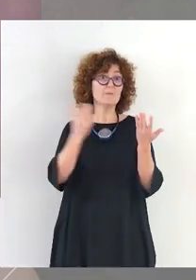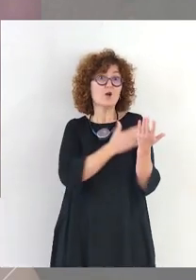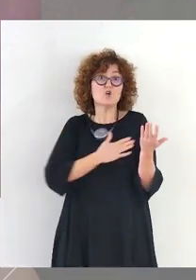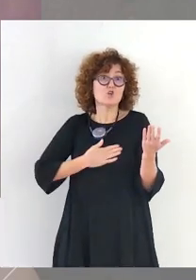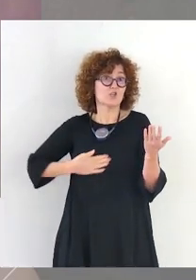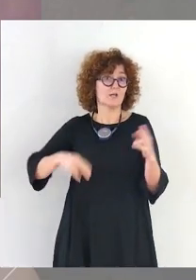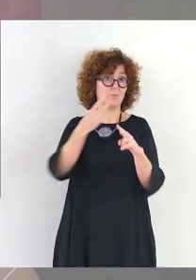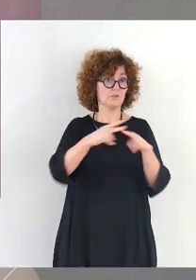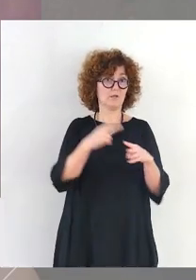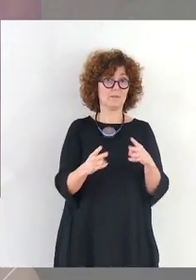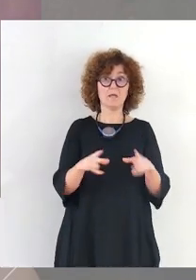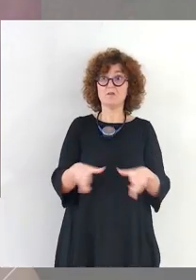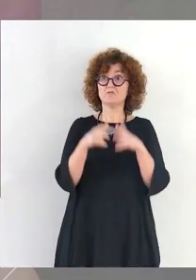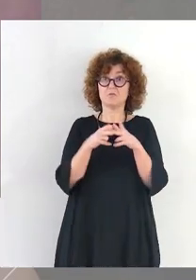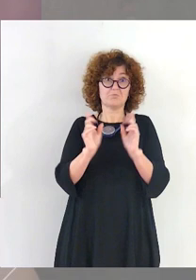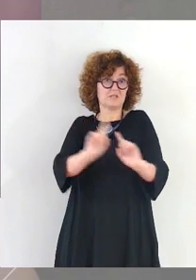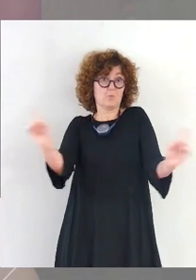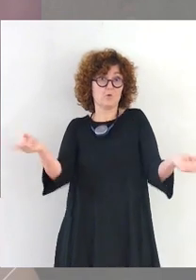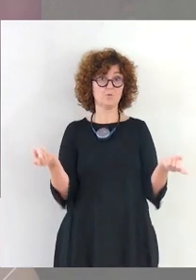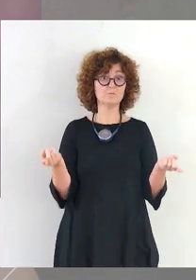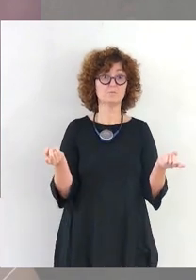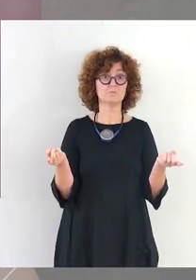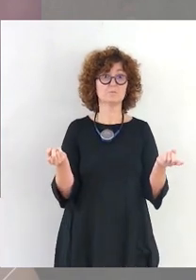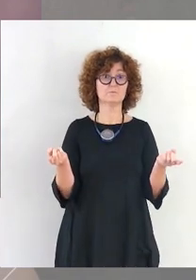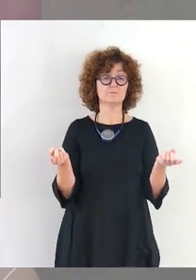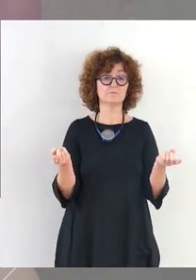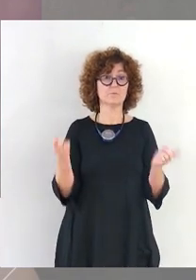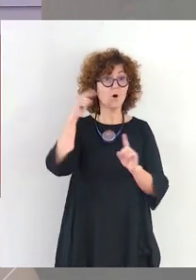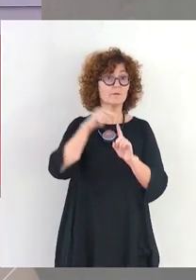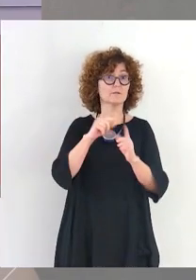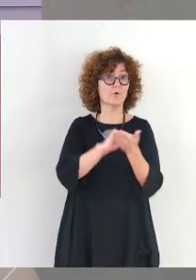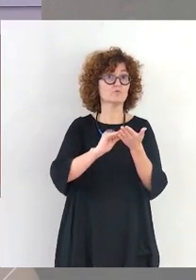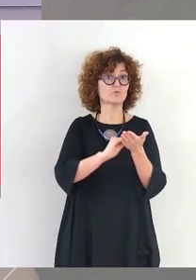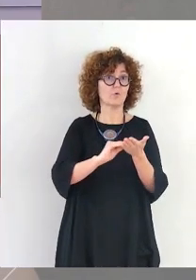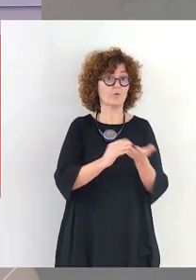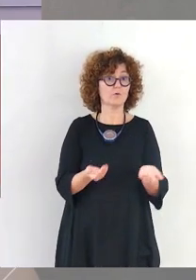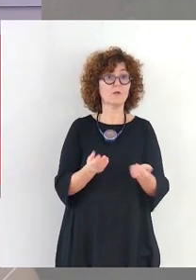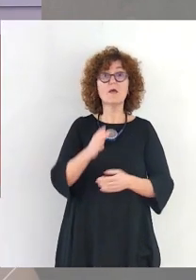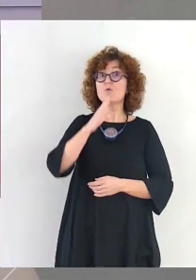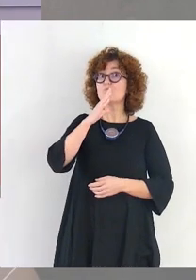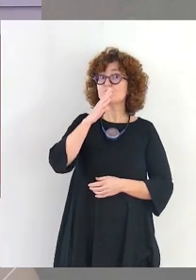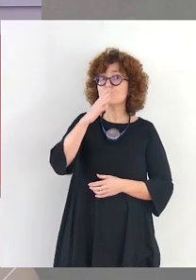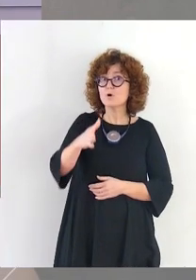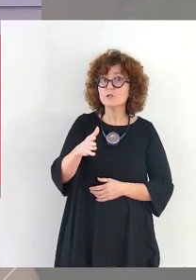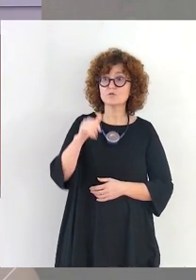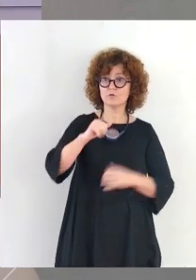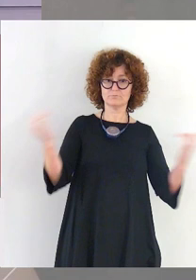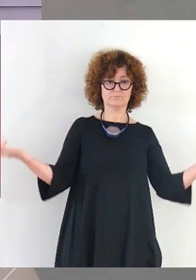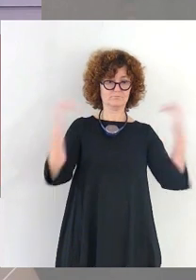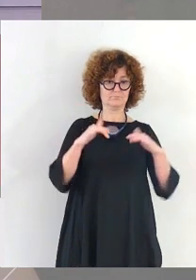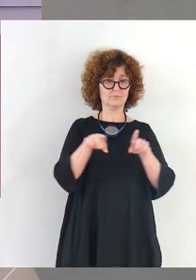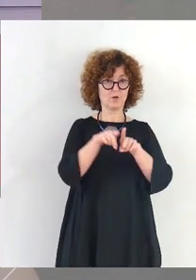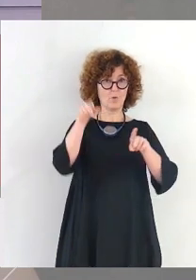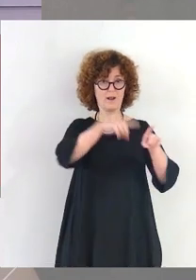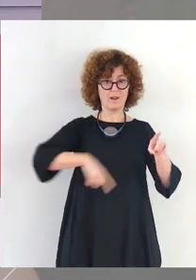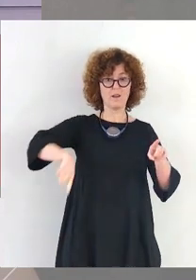voluntad social de resolverlo y por esto yo creo que una reunión como esta lo que debe